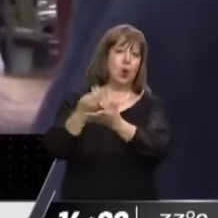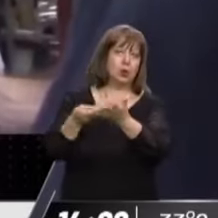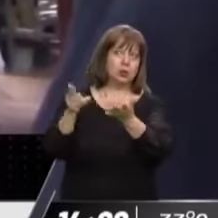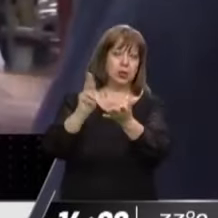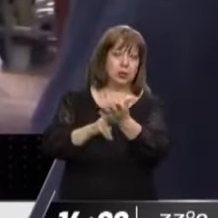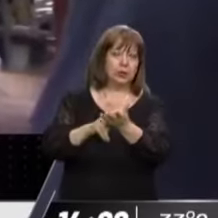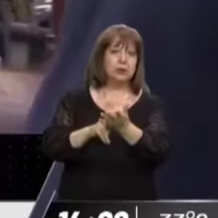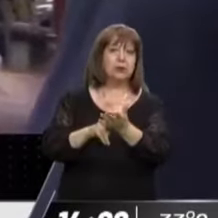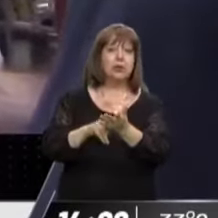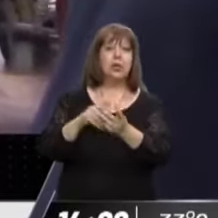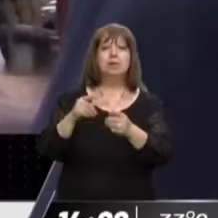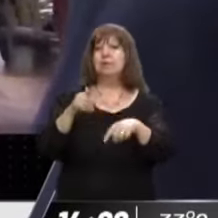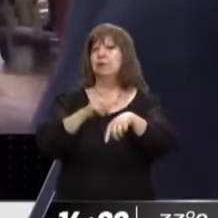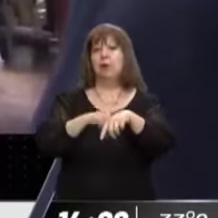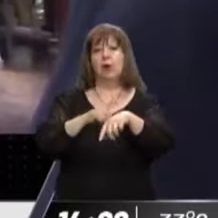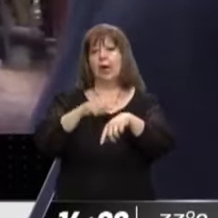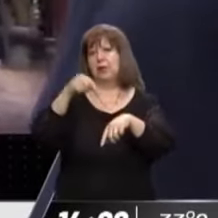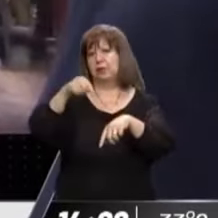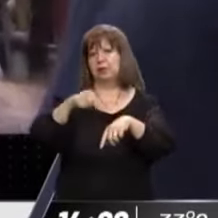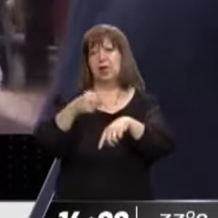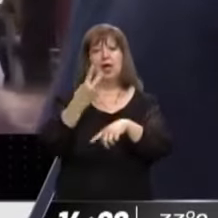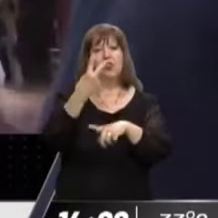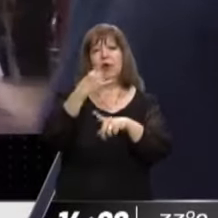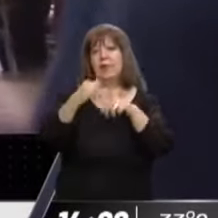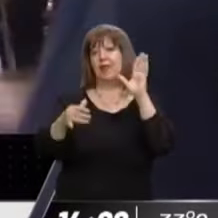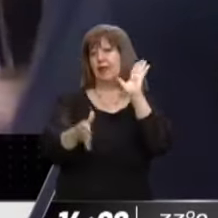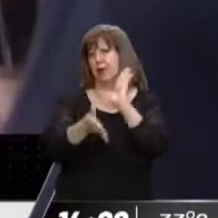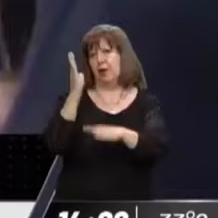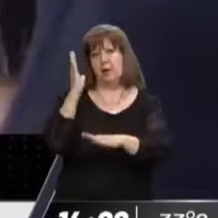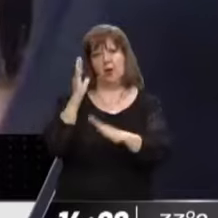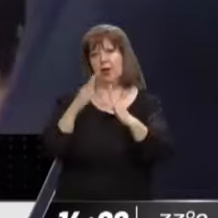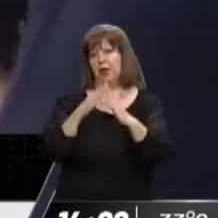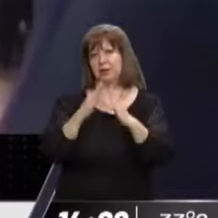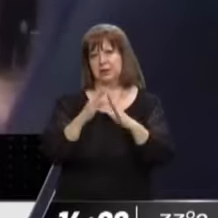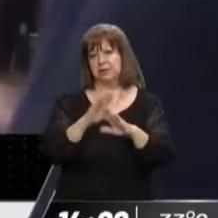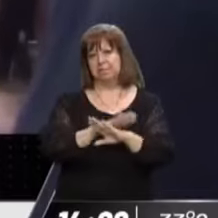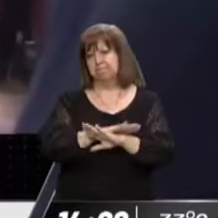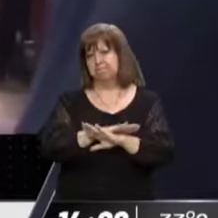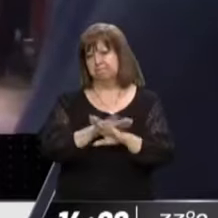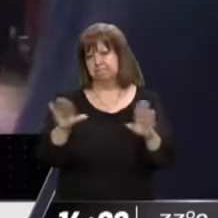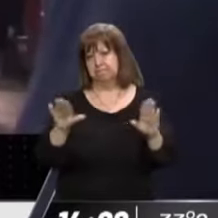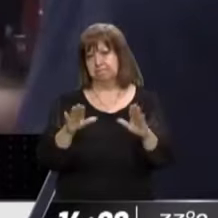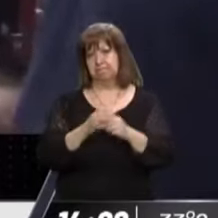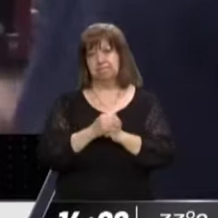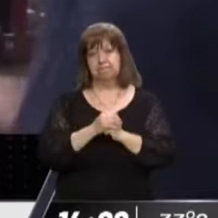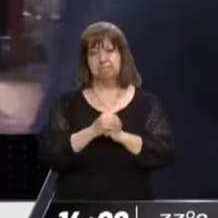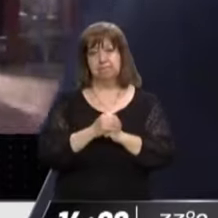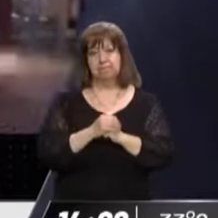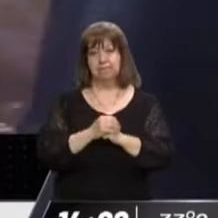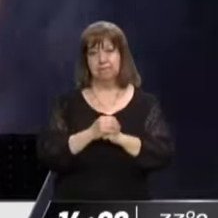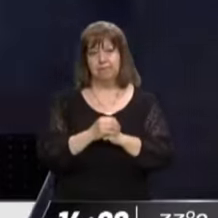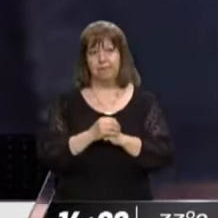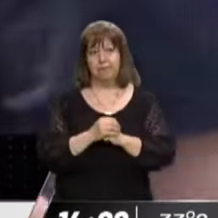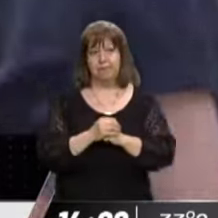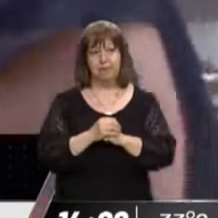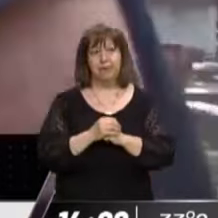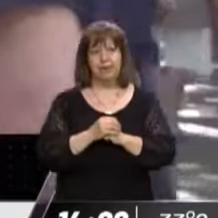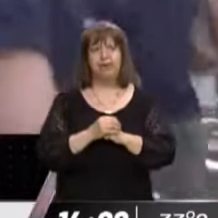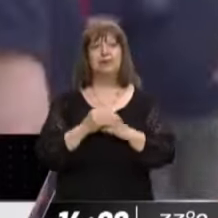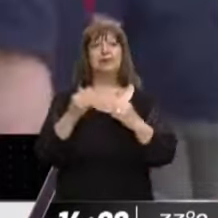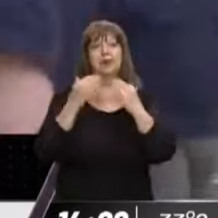sábado probablemente hagamos el mismo horario de hoy, hasta las 2:30. Y ahí parte. Exacto, si Dios quiere. En buena hora. En Que buenas, tengas